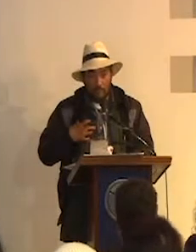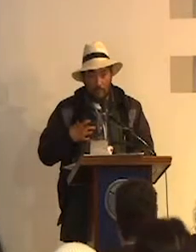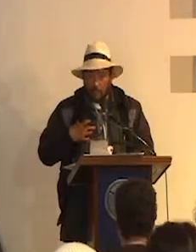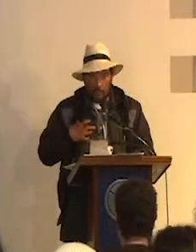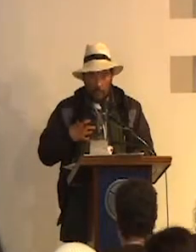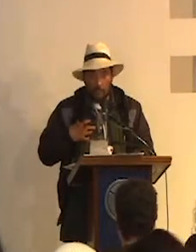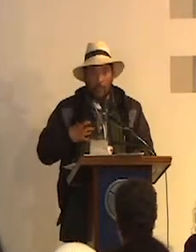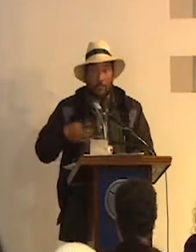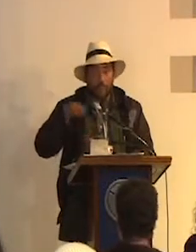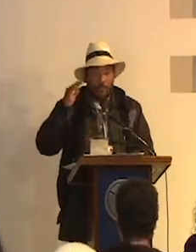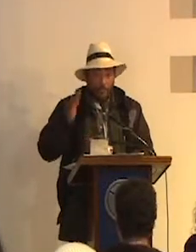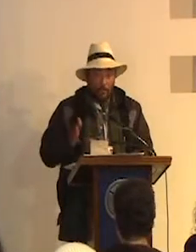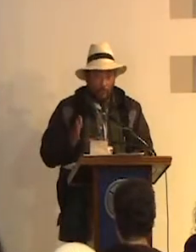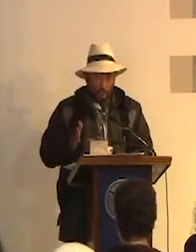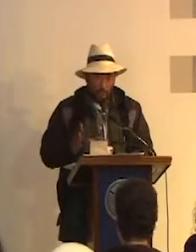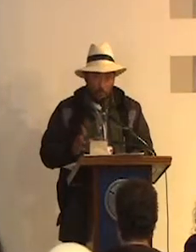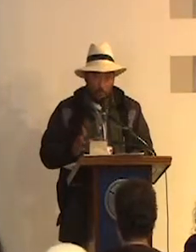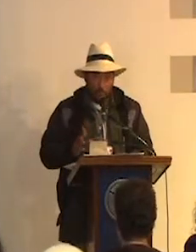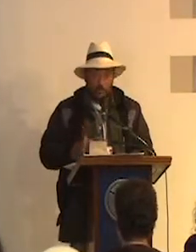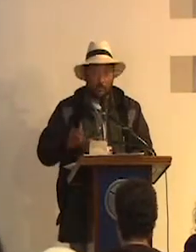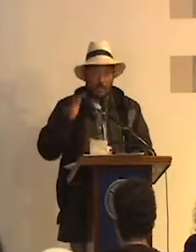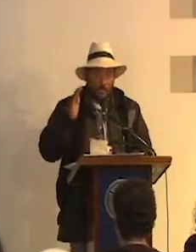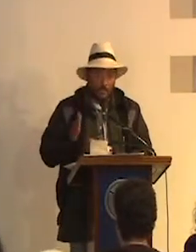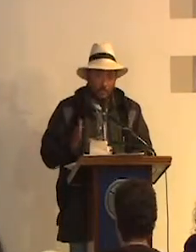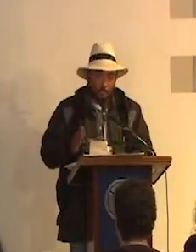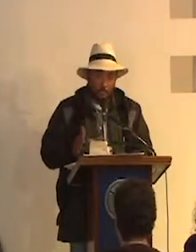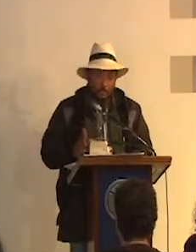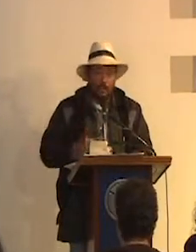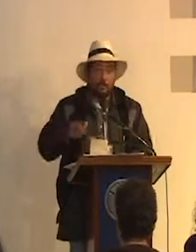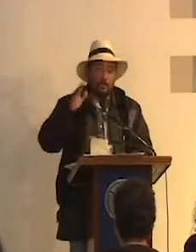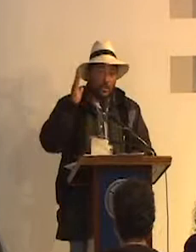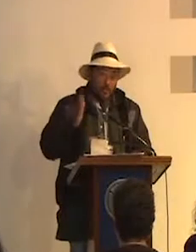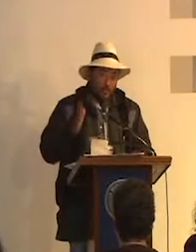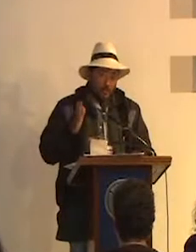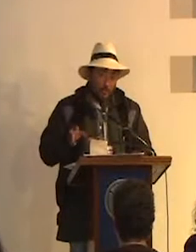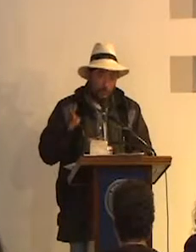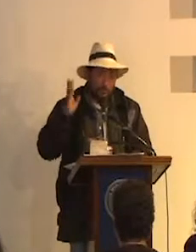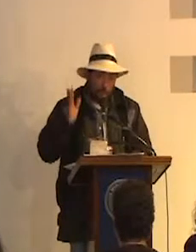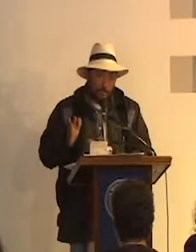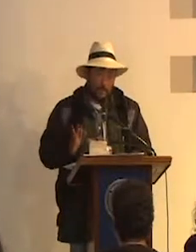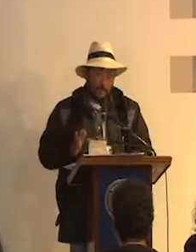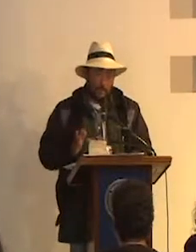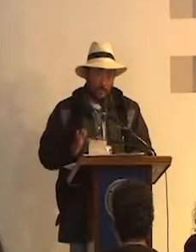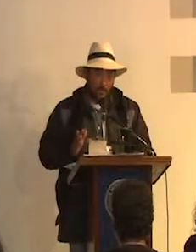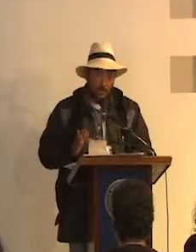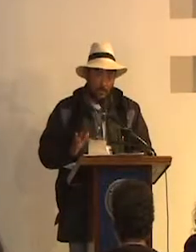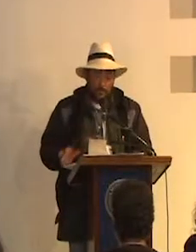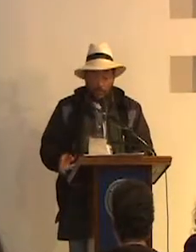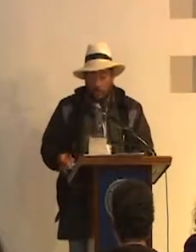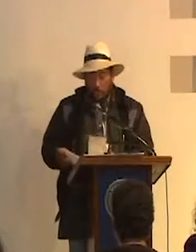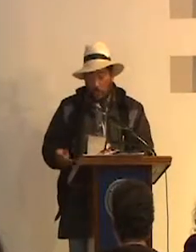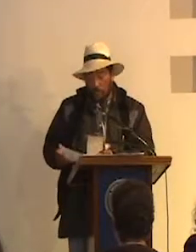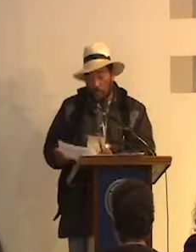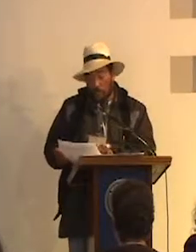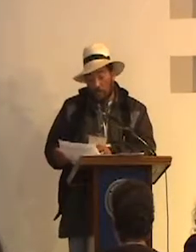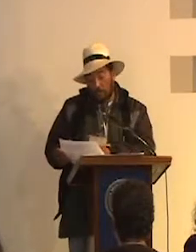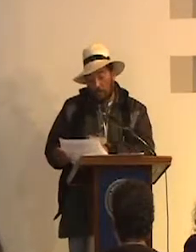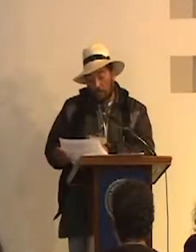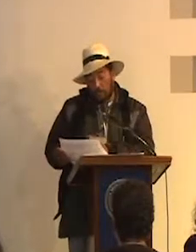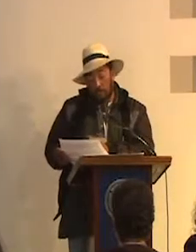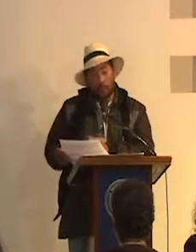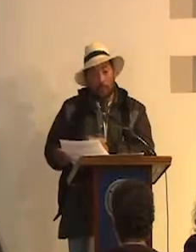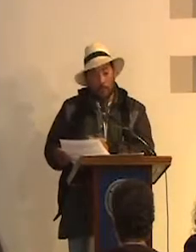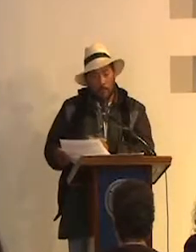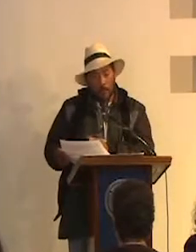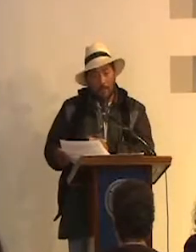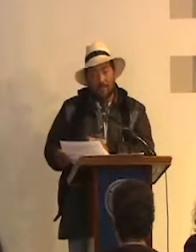estemos pidiendo, no es que lo estemos pidiendo, es un deber del Estado colombiano, son 70 salarios mínimos, son 70 millones por familia desplazada. Entonces,